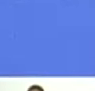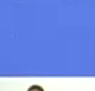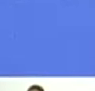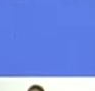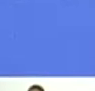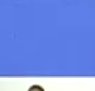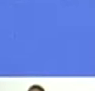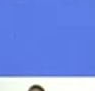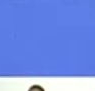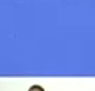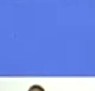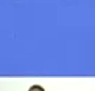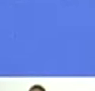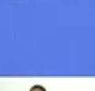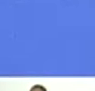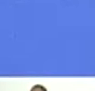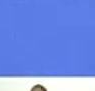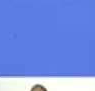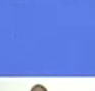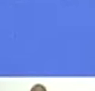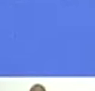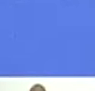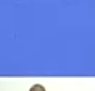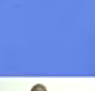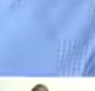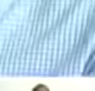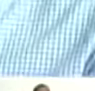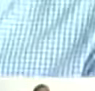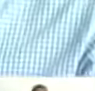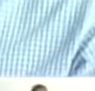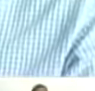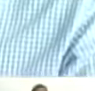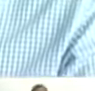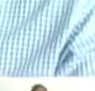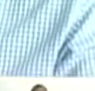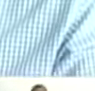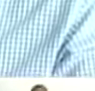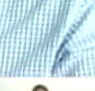Este fue el plan que presentamos ante el Consejo Nacional Electoral.